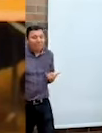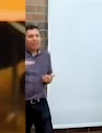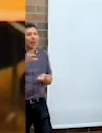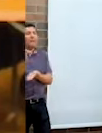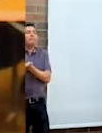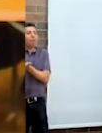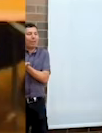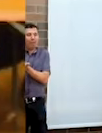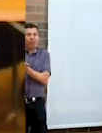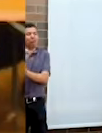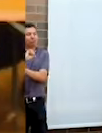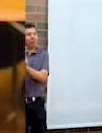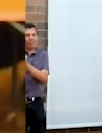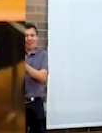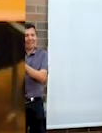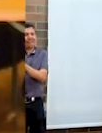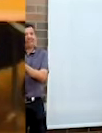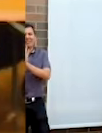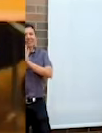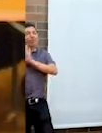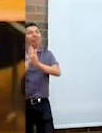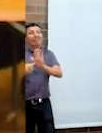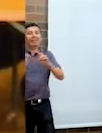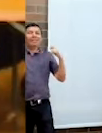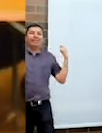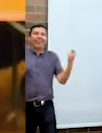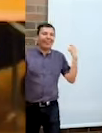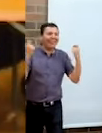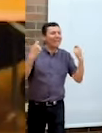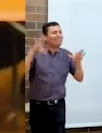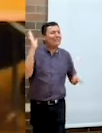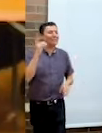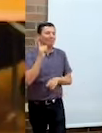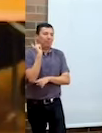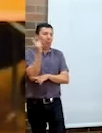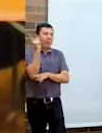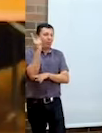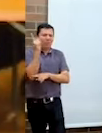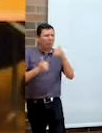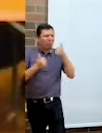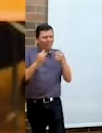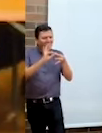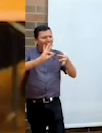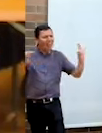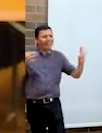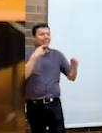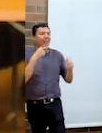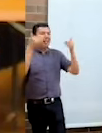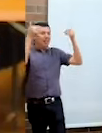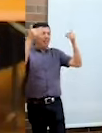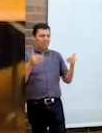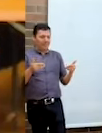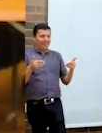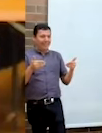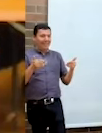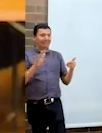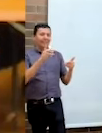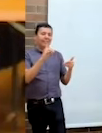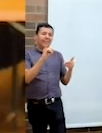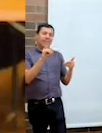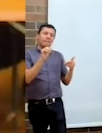términos? Ahorita queremos representar un modelo social en el que generalmente se está haciendo una